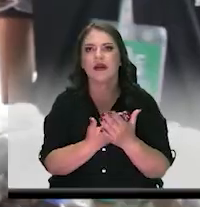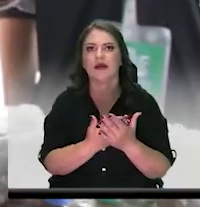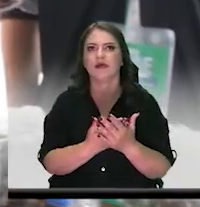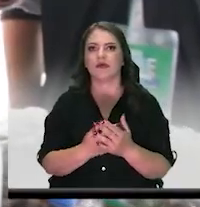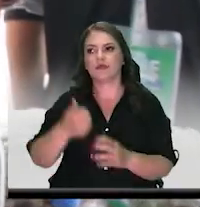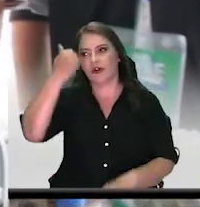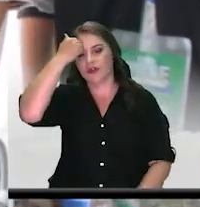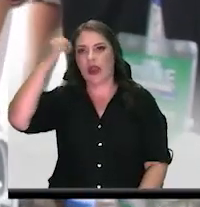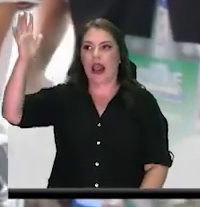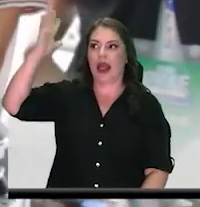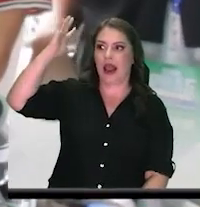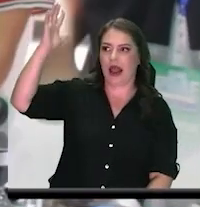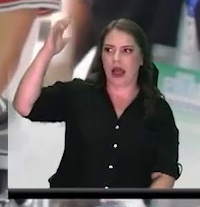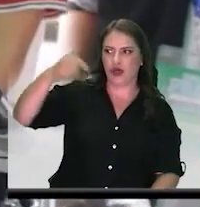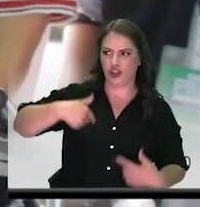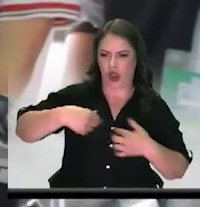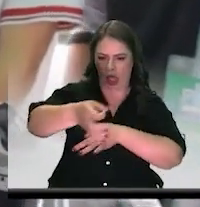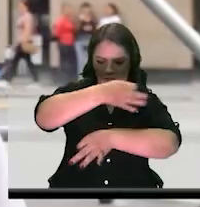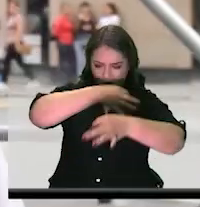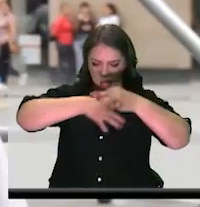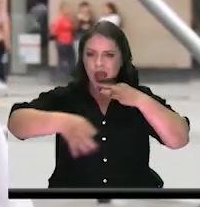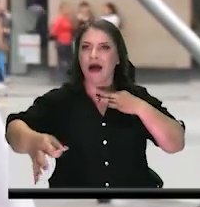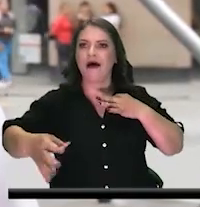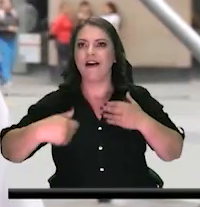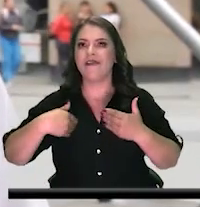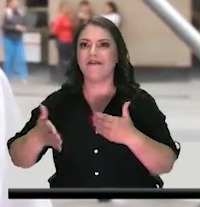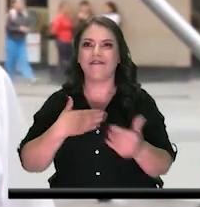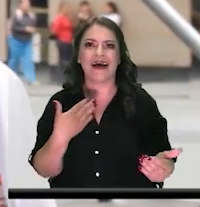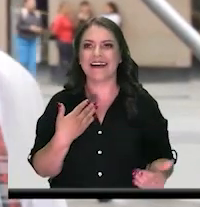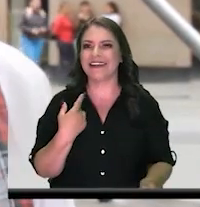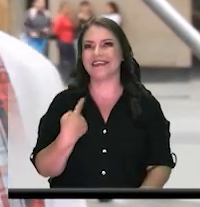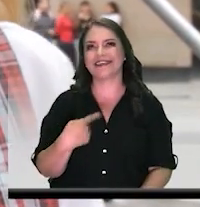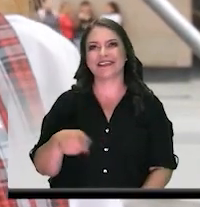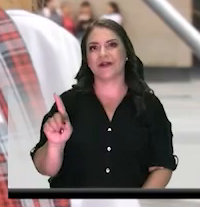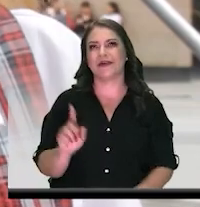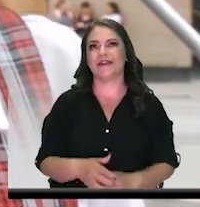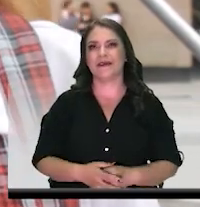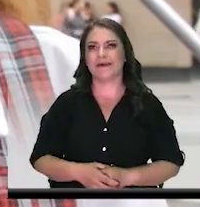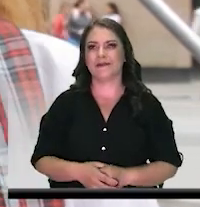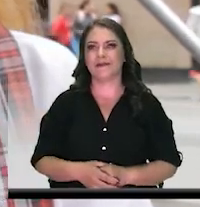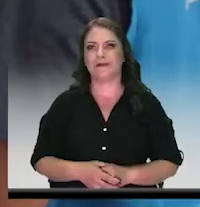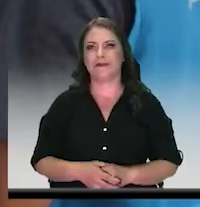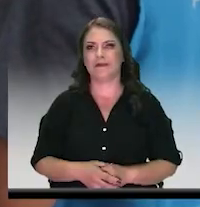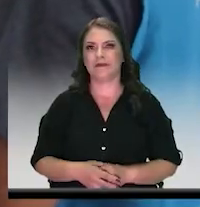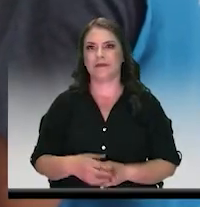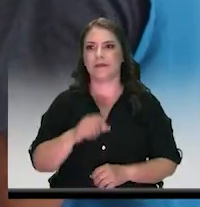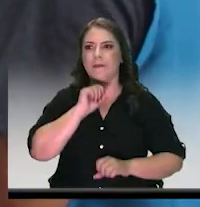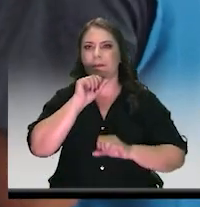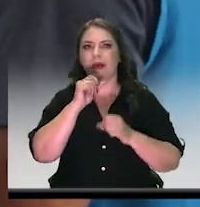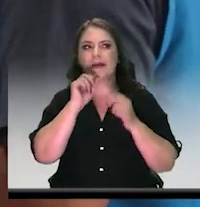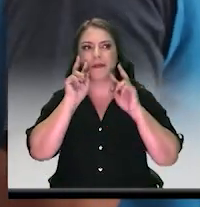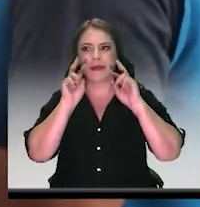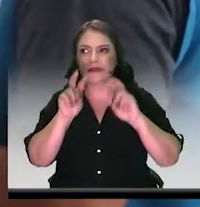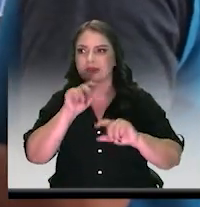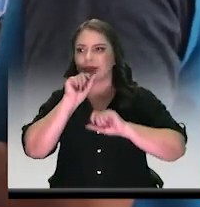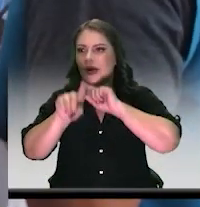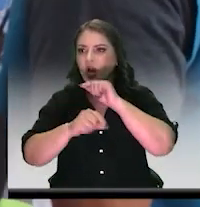es fácil hacer todo el proceso que hacemos con las preguntas de investigación.